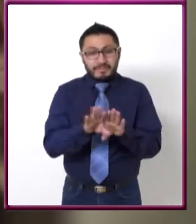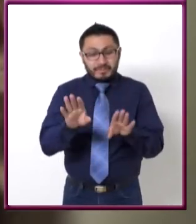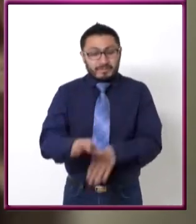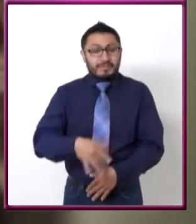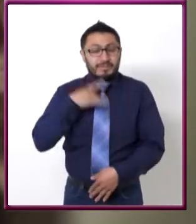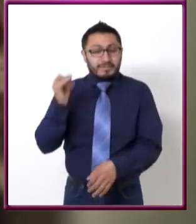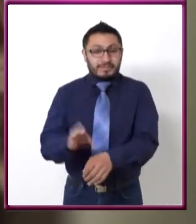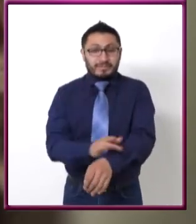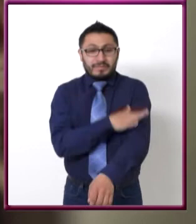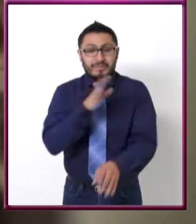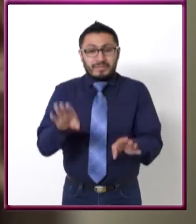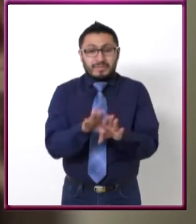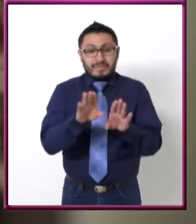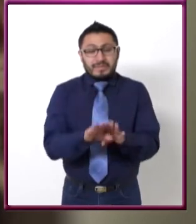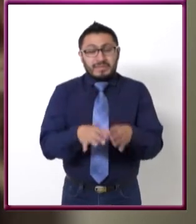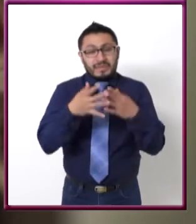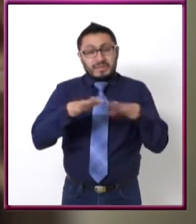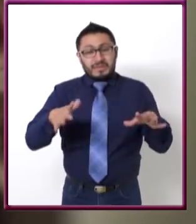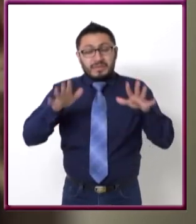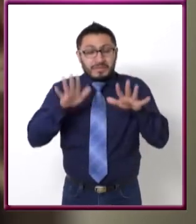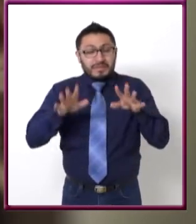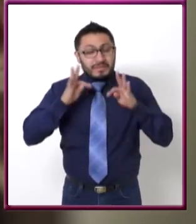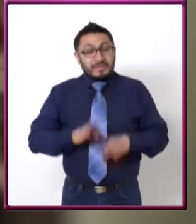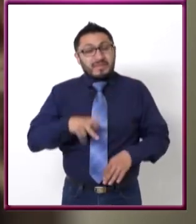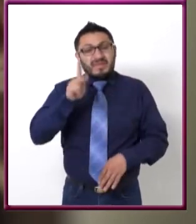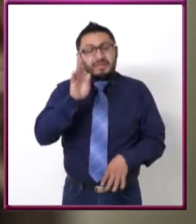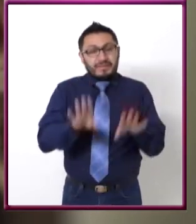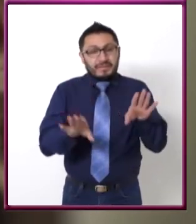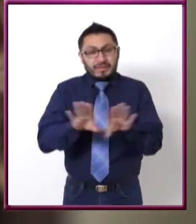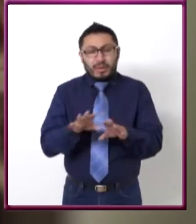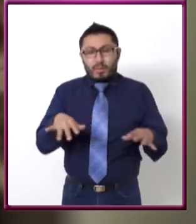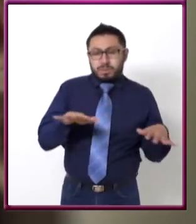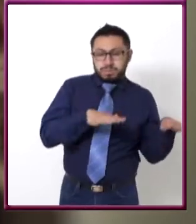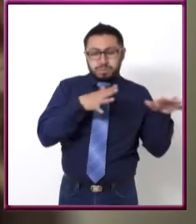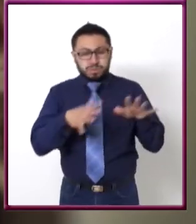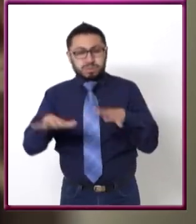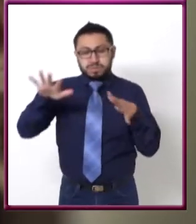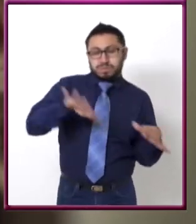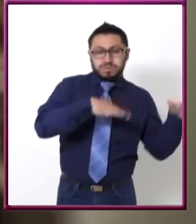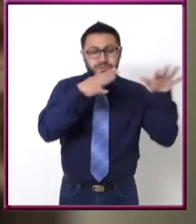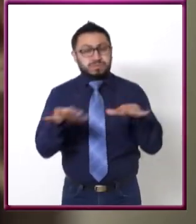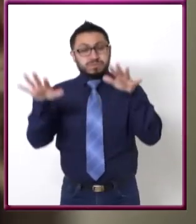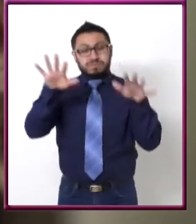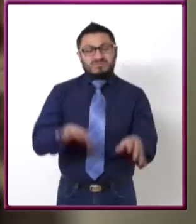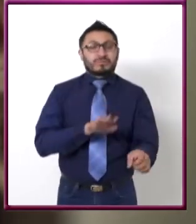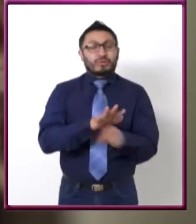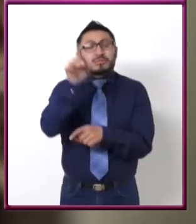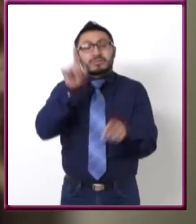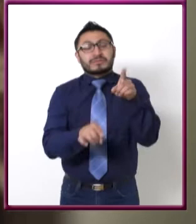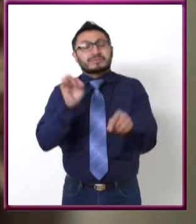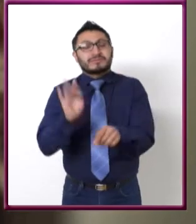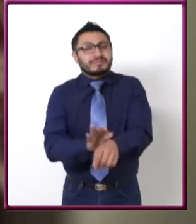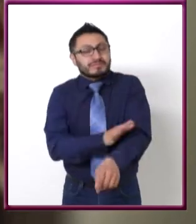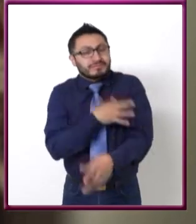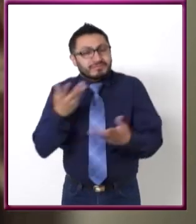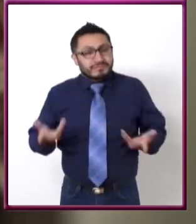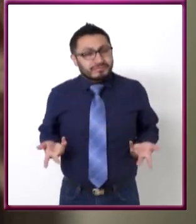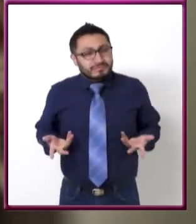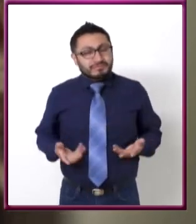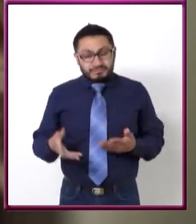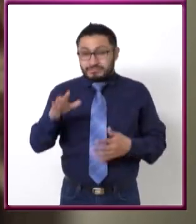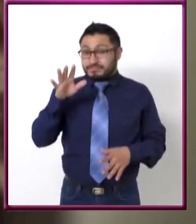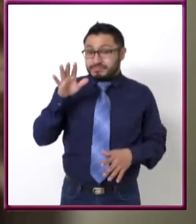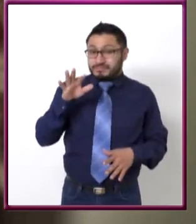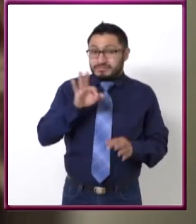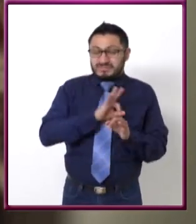ocasiones podemos sentir nuestras emociones como un mar en calma, pero en otras como aguas turbulentas. ¿De qué dependen nuestras